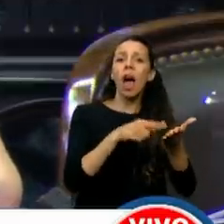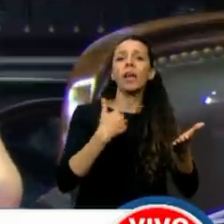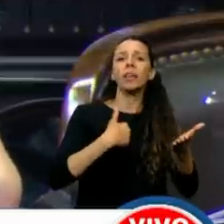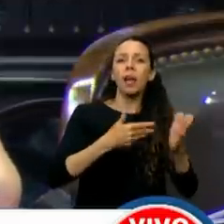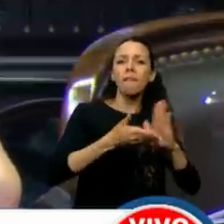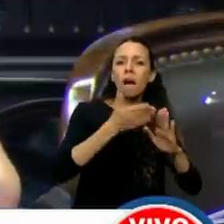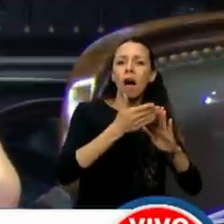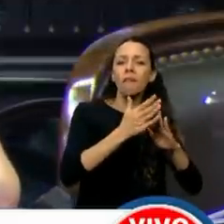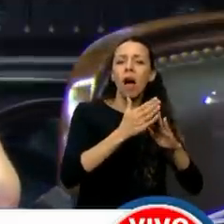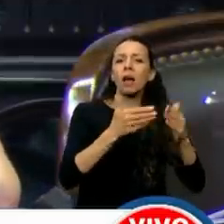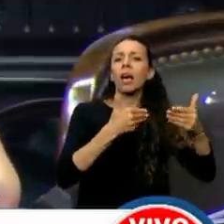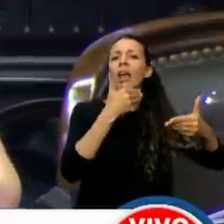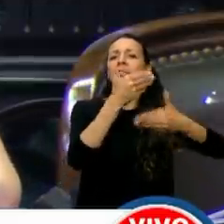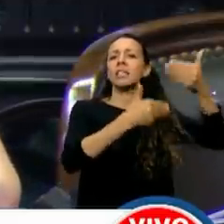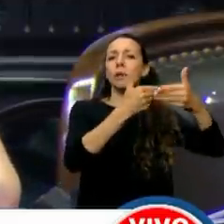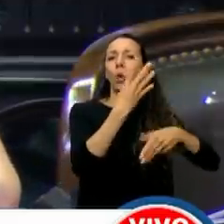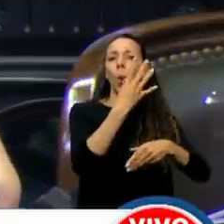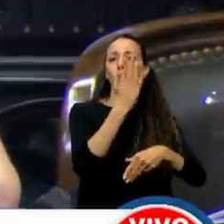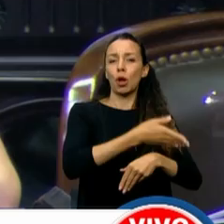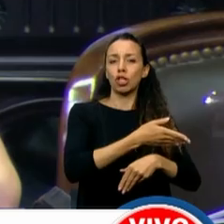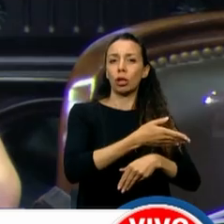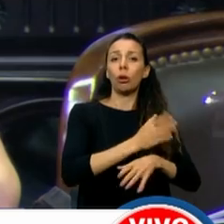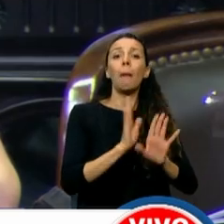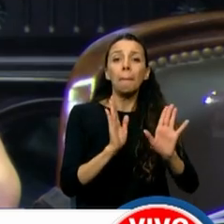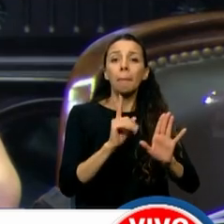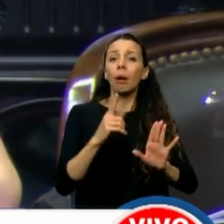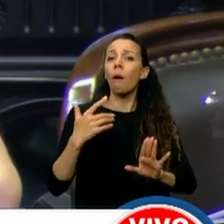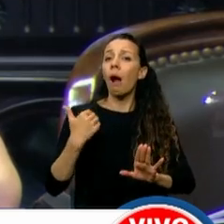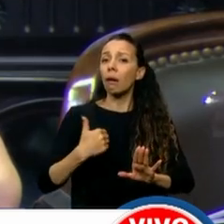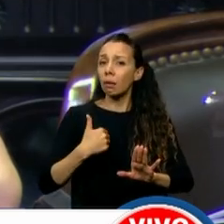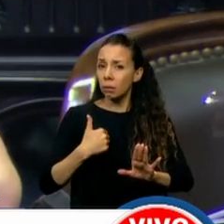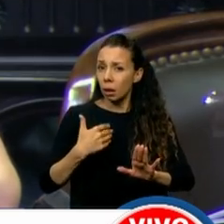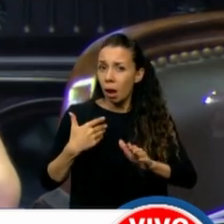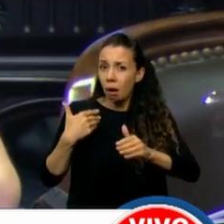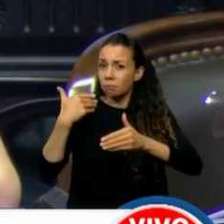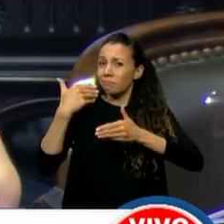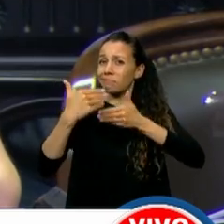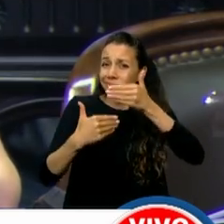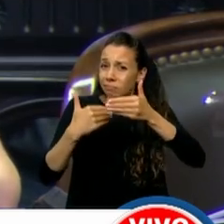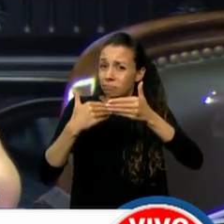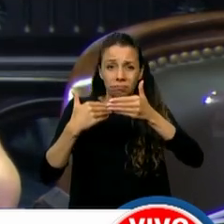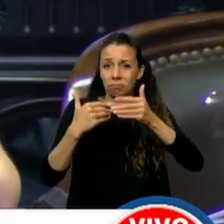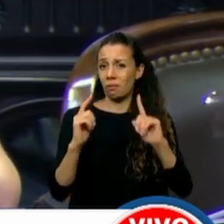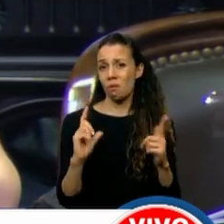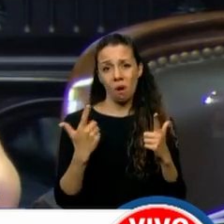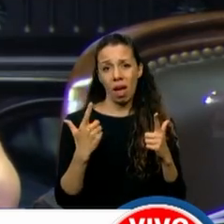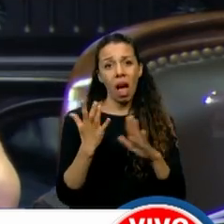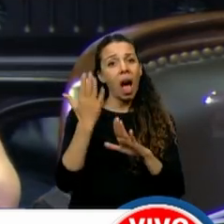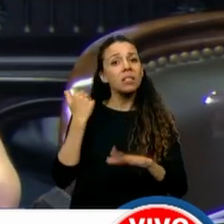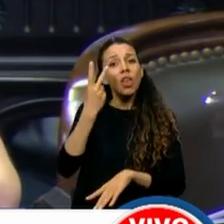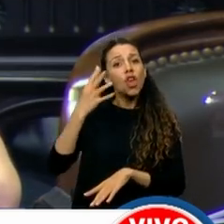del 4 por ciento pero la argentina no crece de hace dos años que no